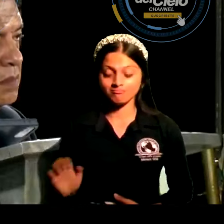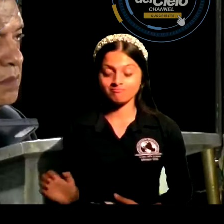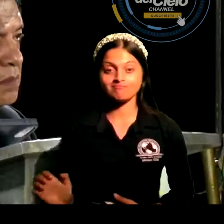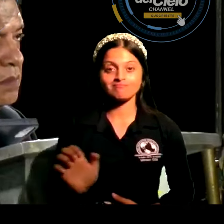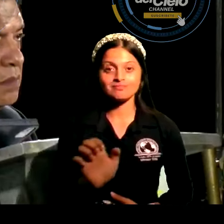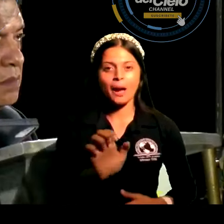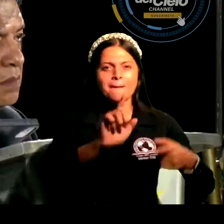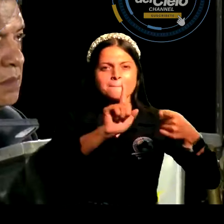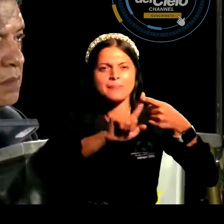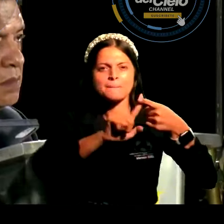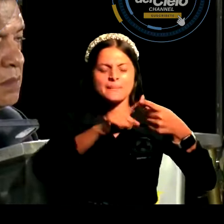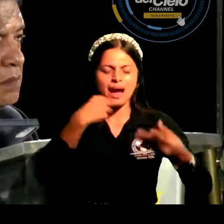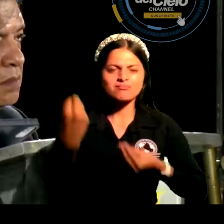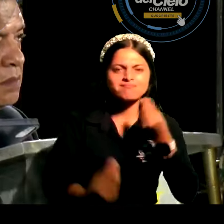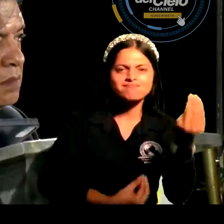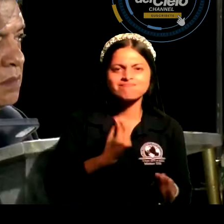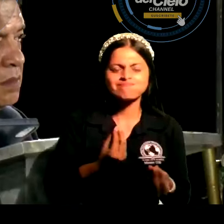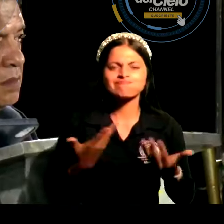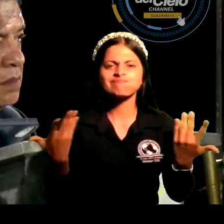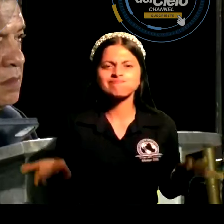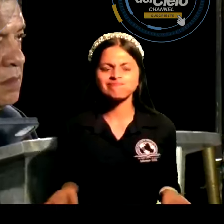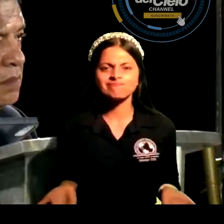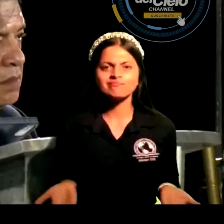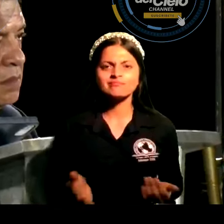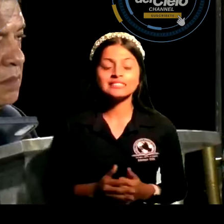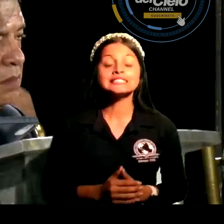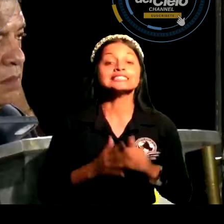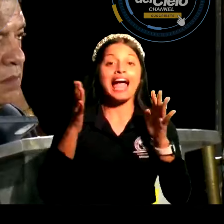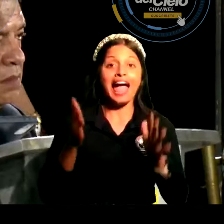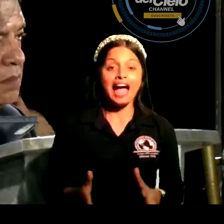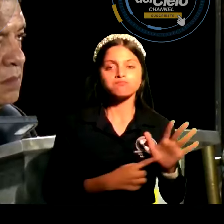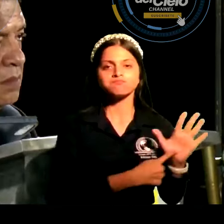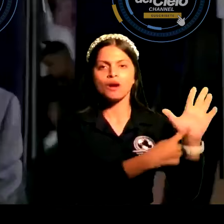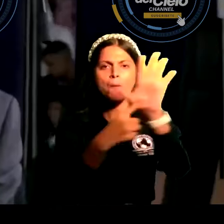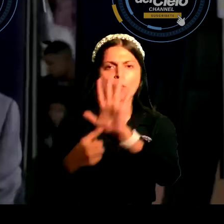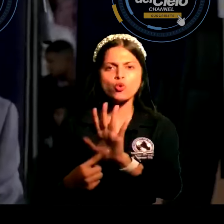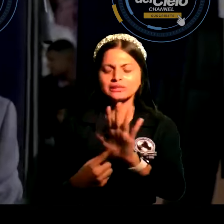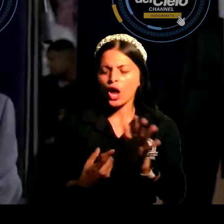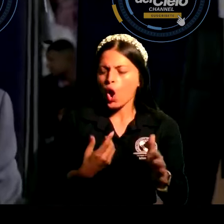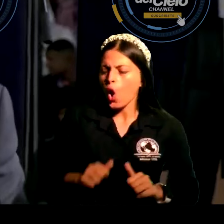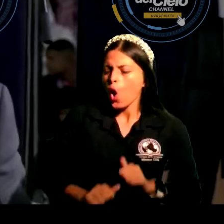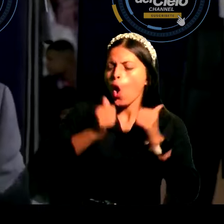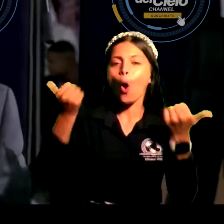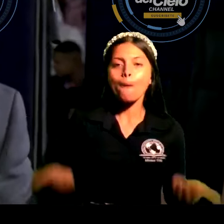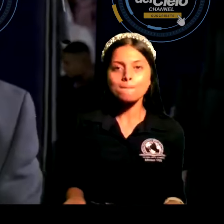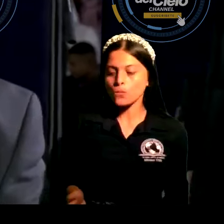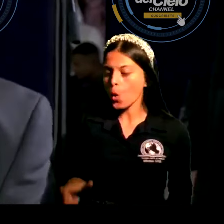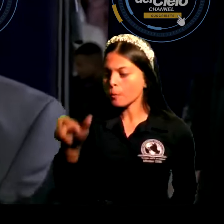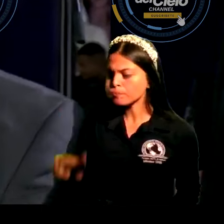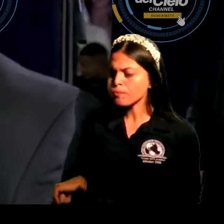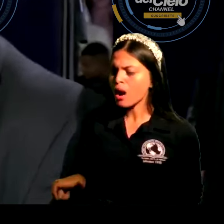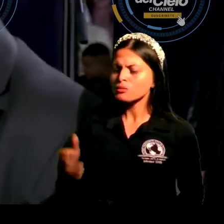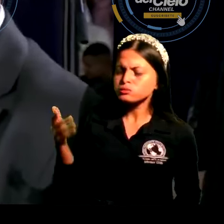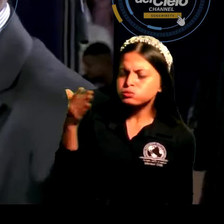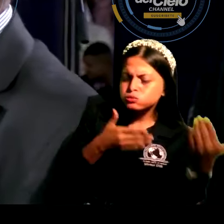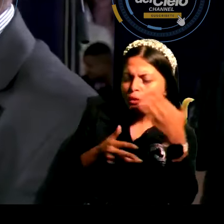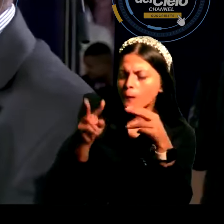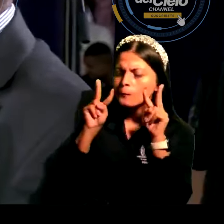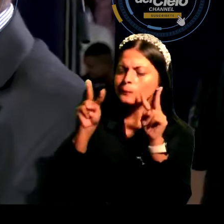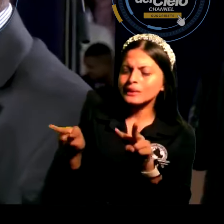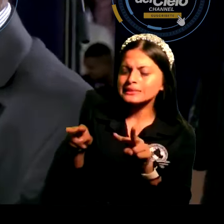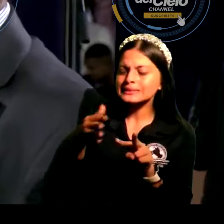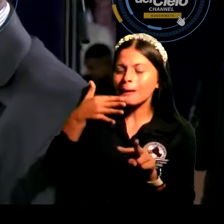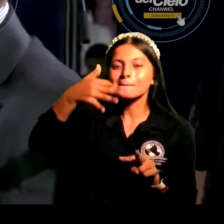que hace es mostrar la condición real del ser humano en su